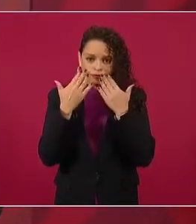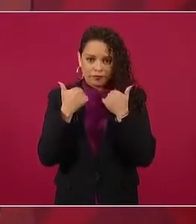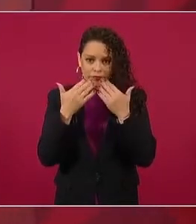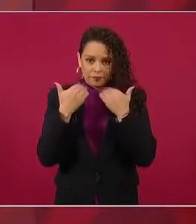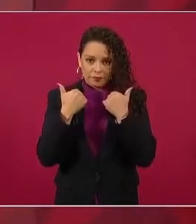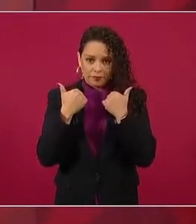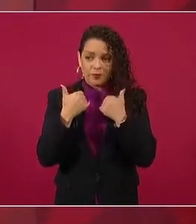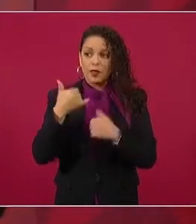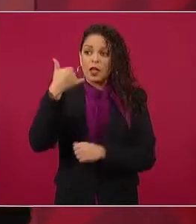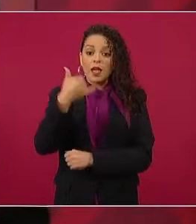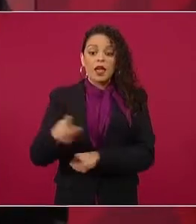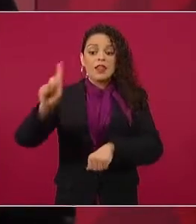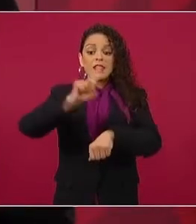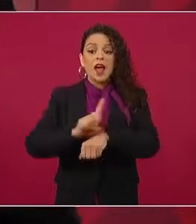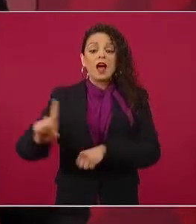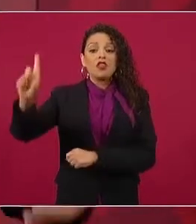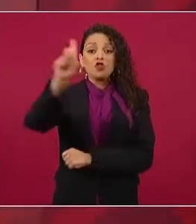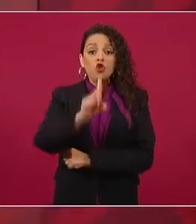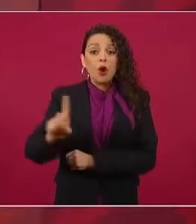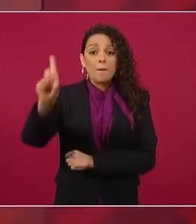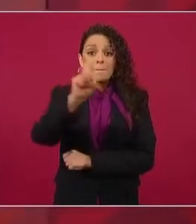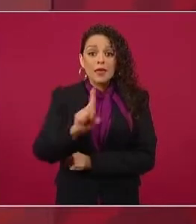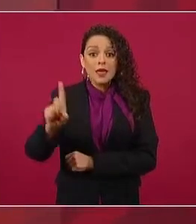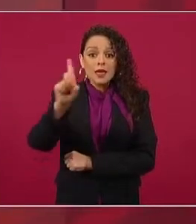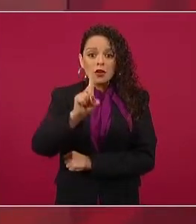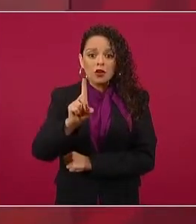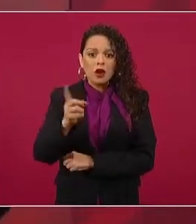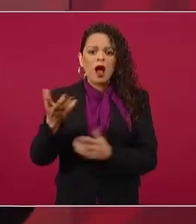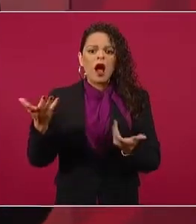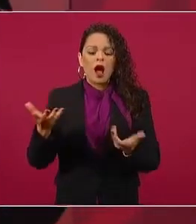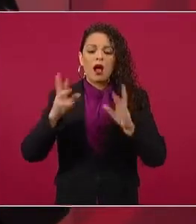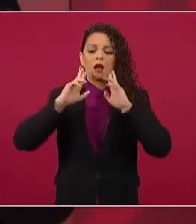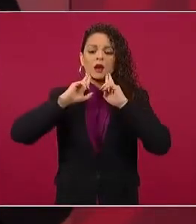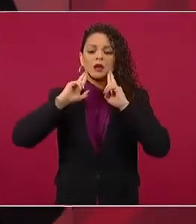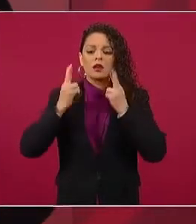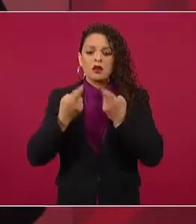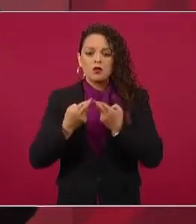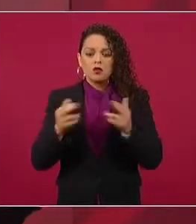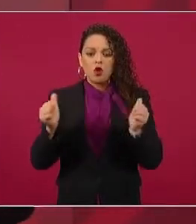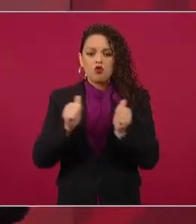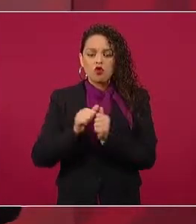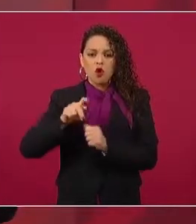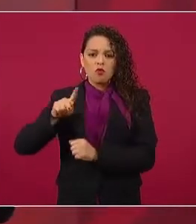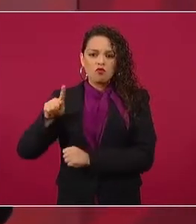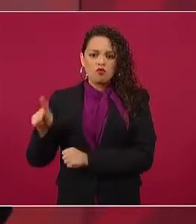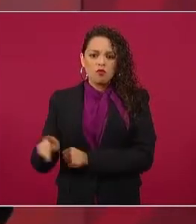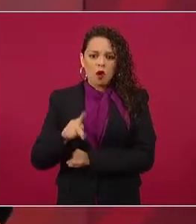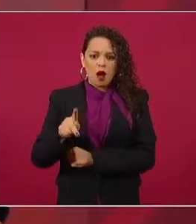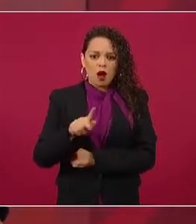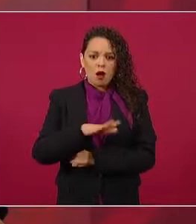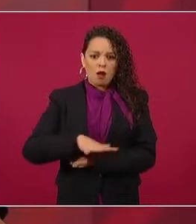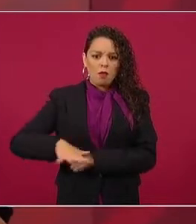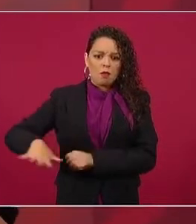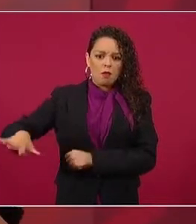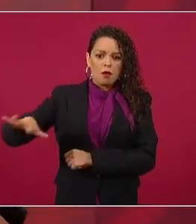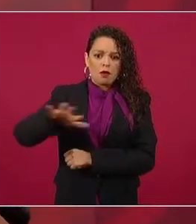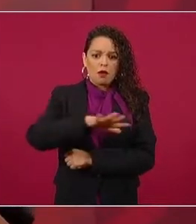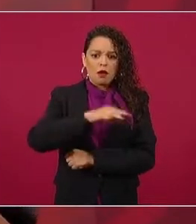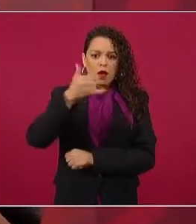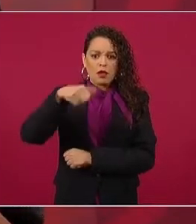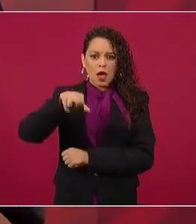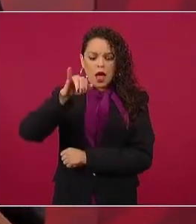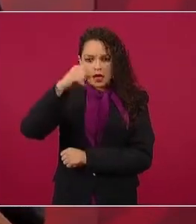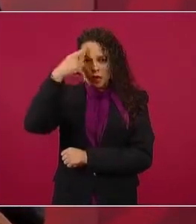el domingo vamos a tener una reunión con los pueblos yaquis para evaluar el plan de